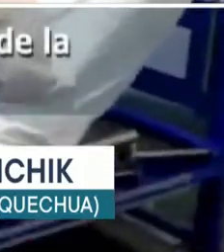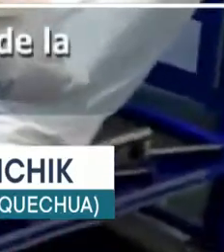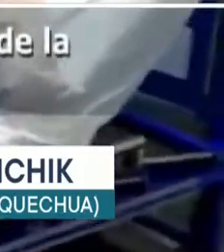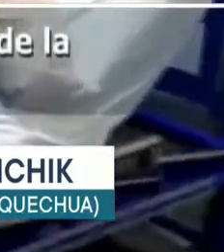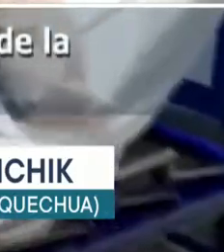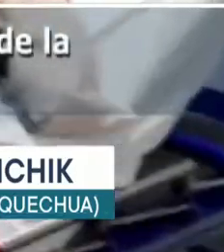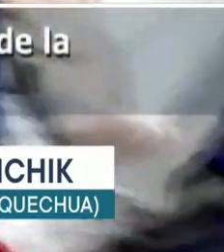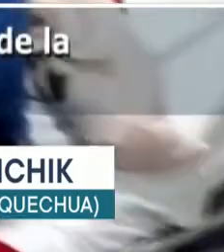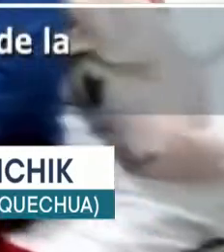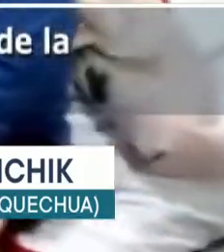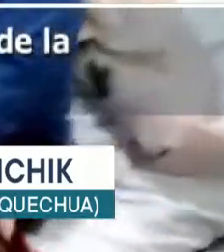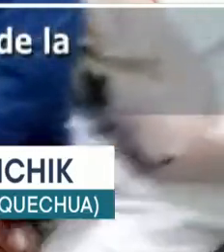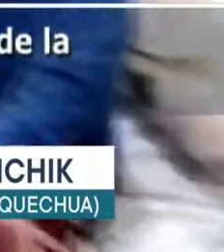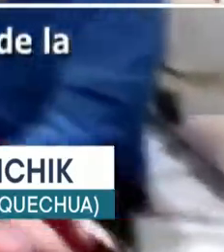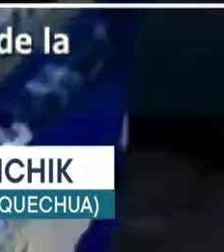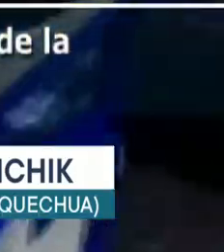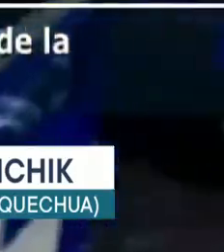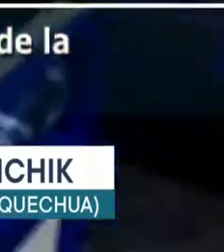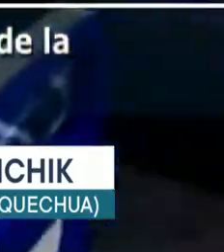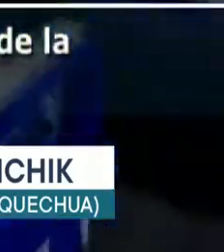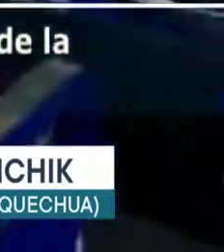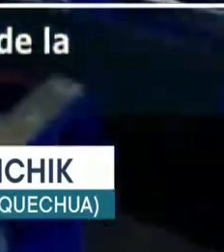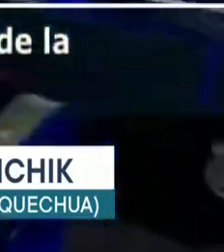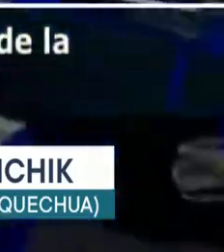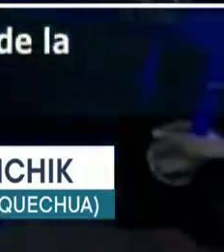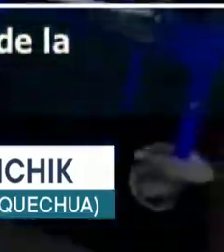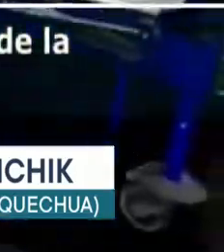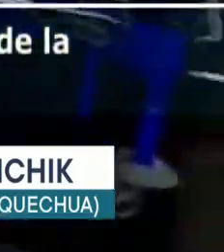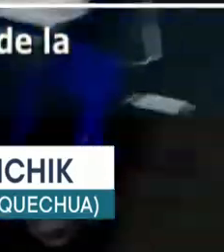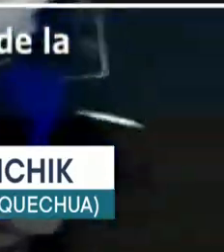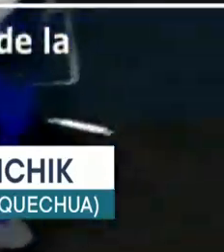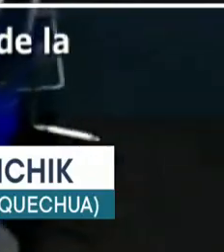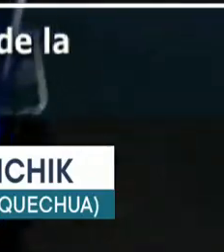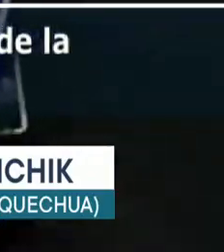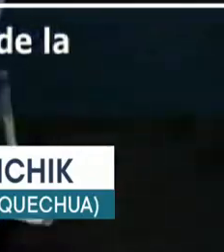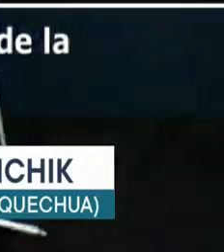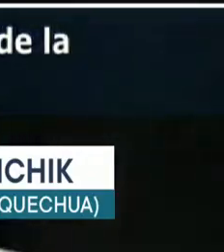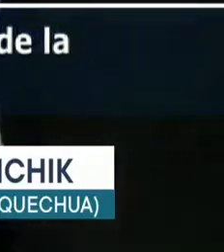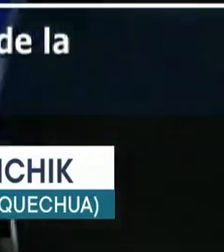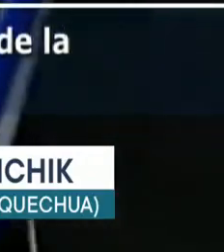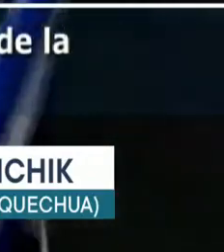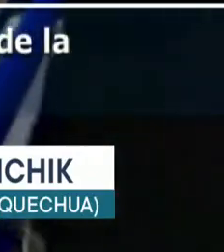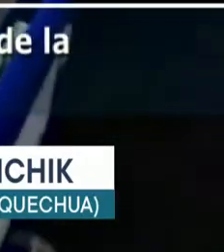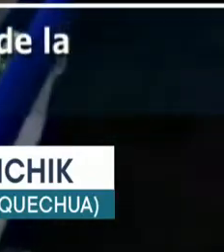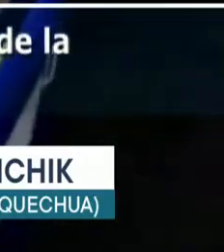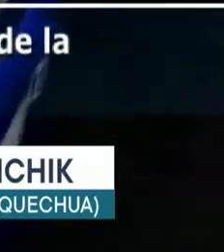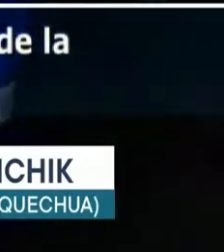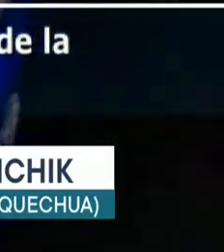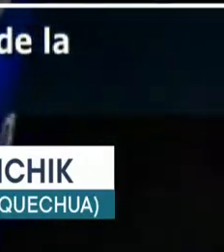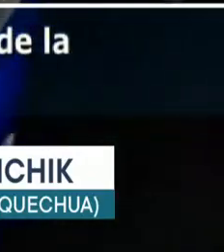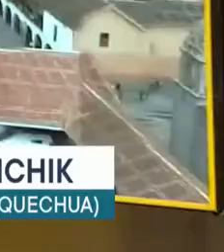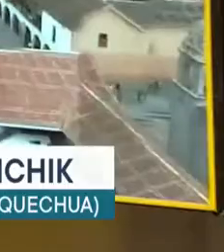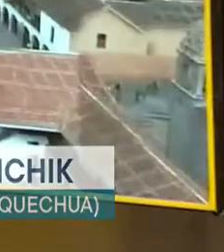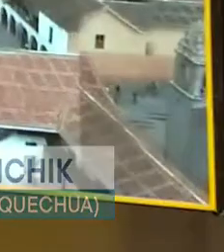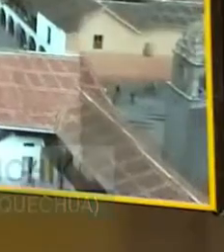pikunawanmi tuparqa anchaynapi chay unquyta harkanankupaq chay unquymanta amachakunankupaq